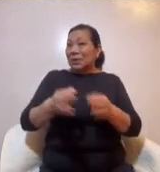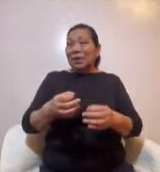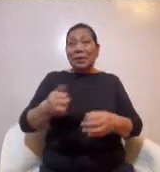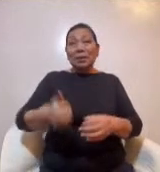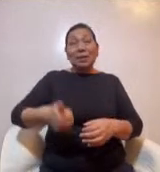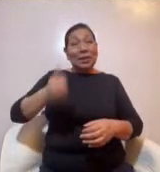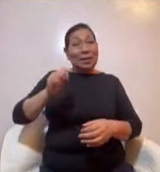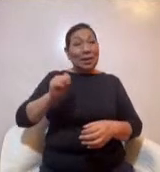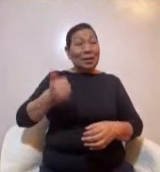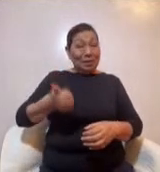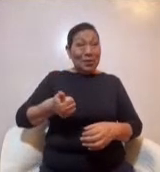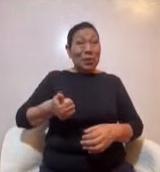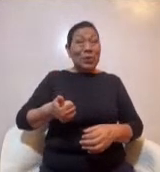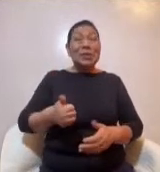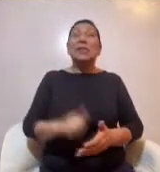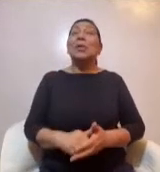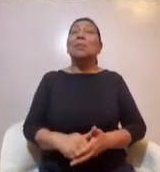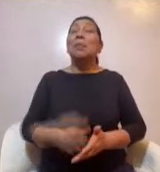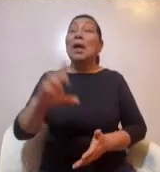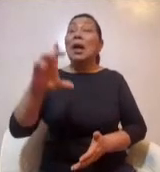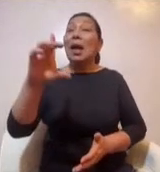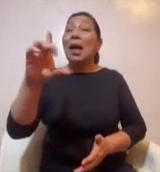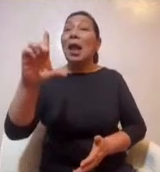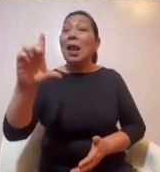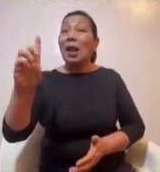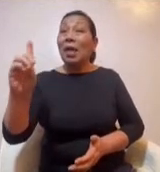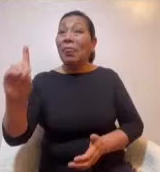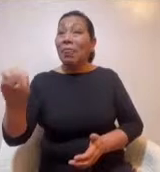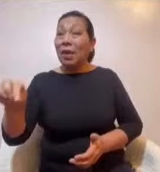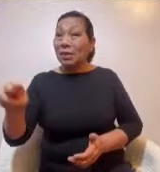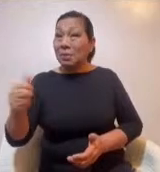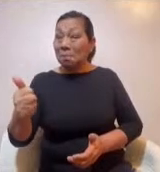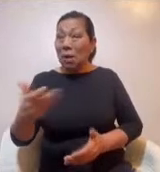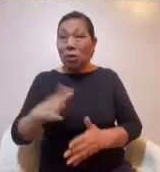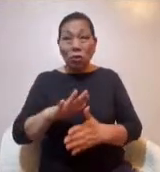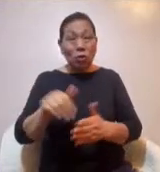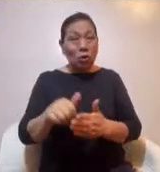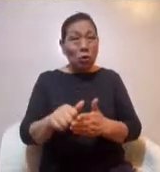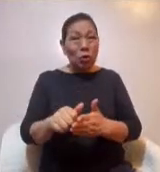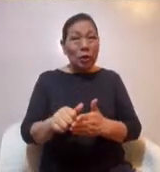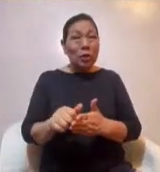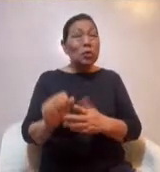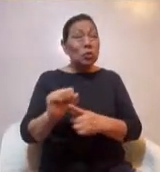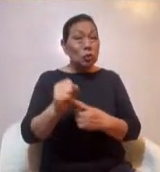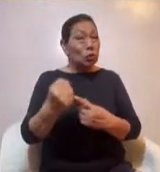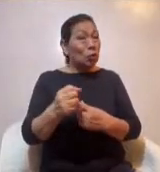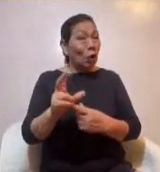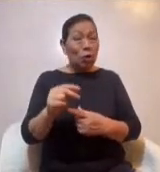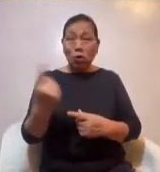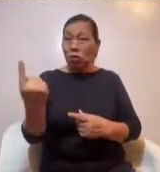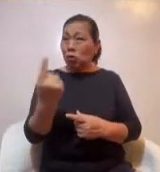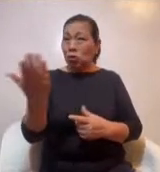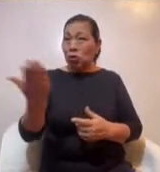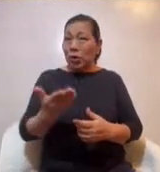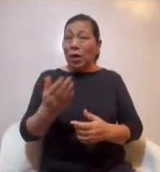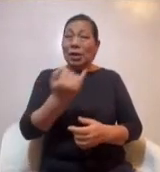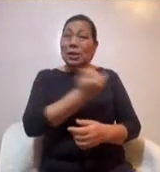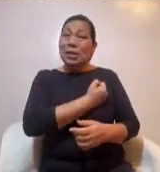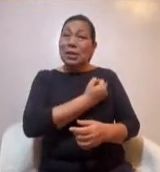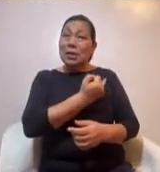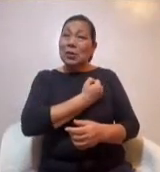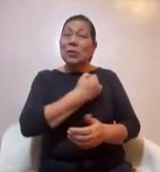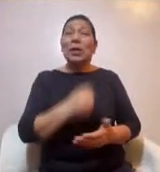justificación que menciona la magistrada Ledesma y que además pone énfasis en toda la estigmatización social, y no solo social,